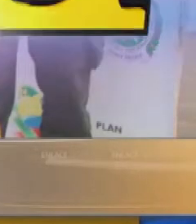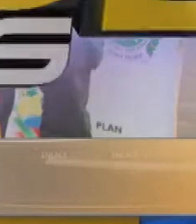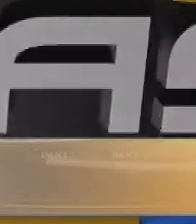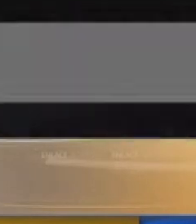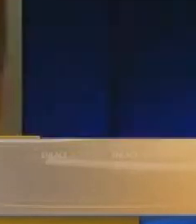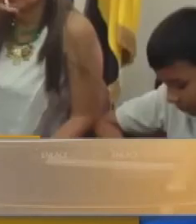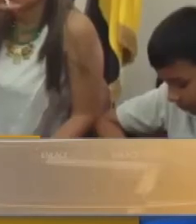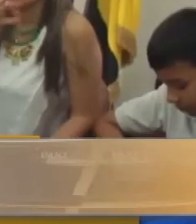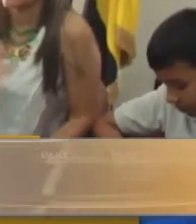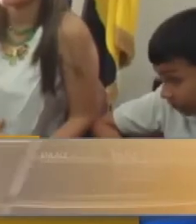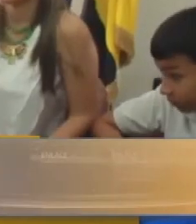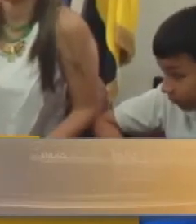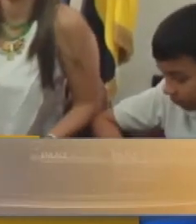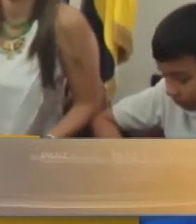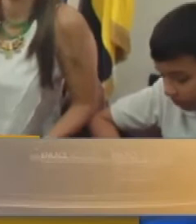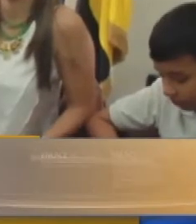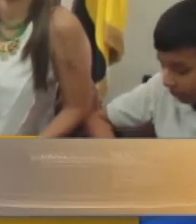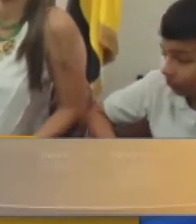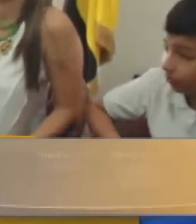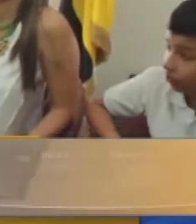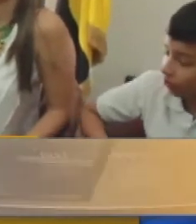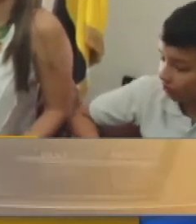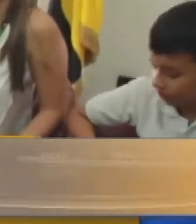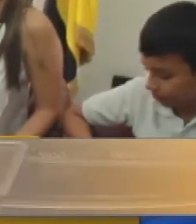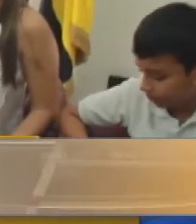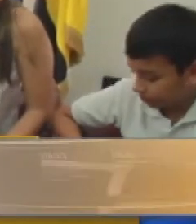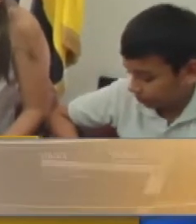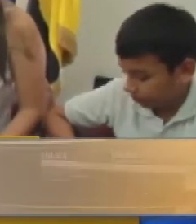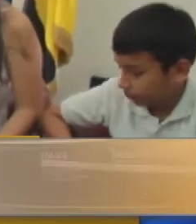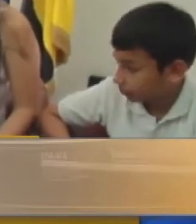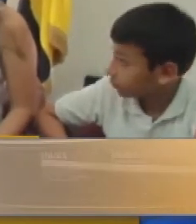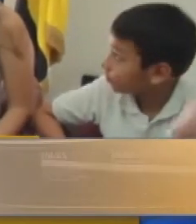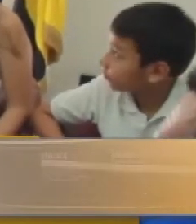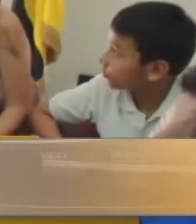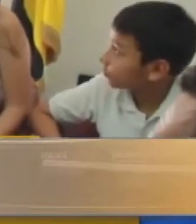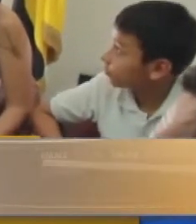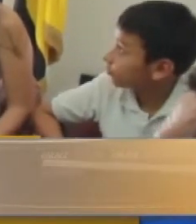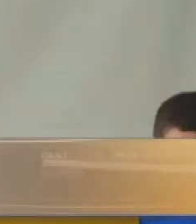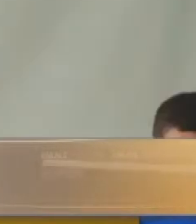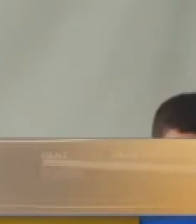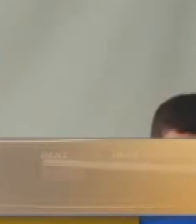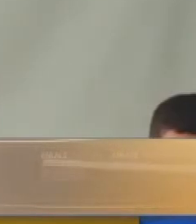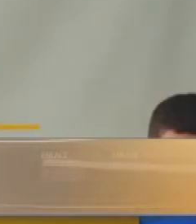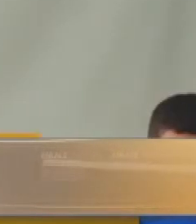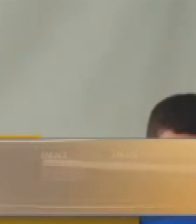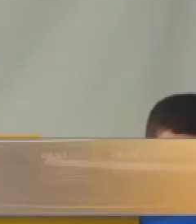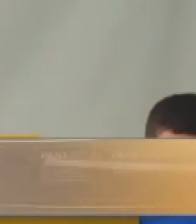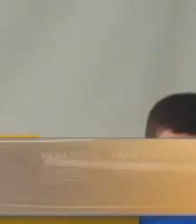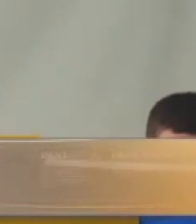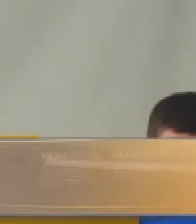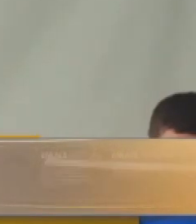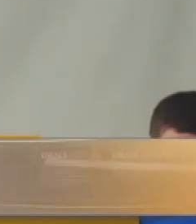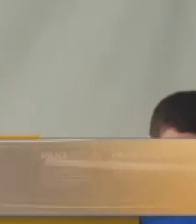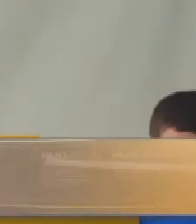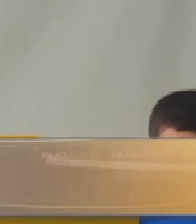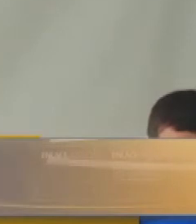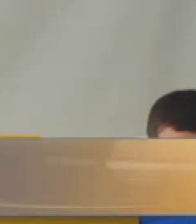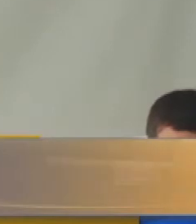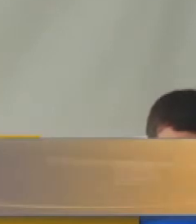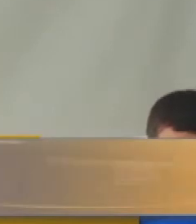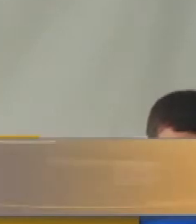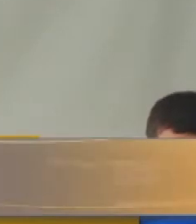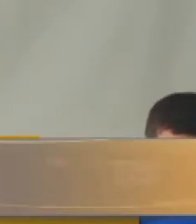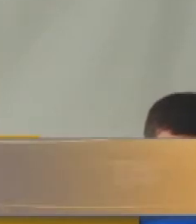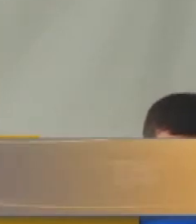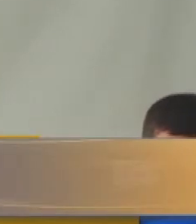exigían. Alcalde Darío Echeverri pidió al gobernador de Santander, Didier Tavera, que convoque, de acuerdo a la ley, votaciones